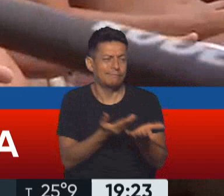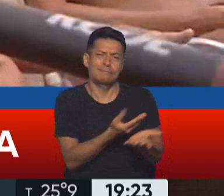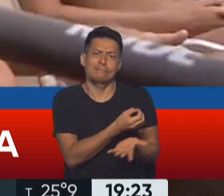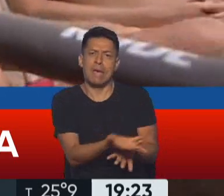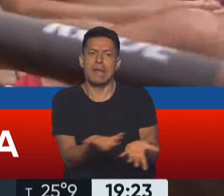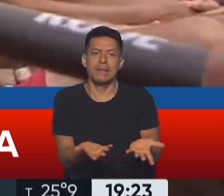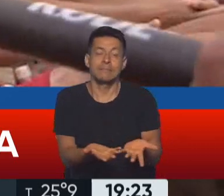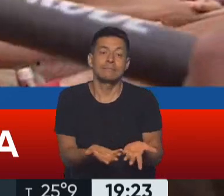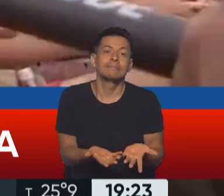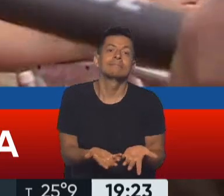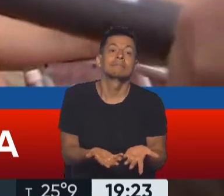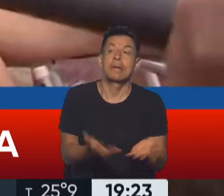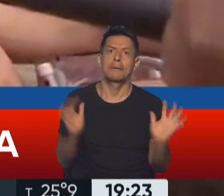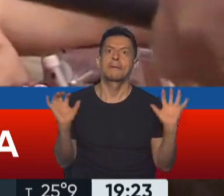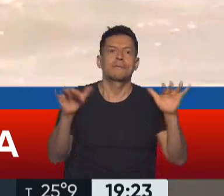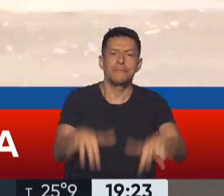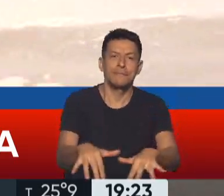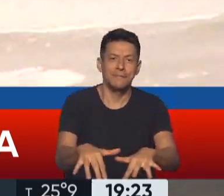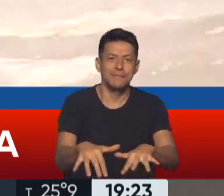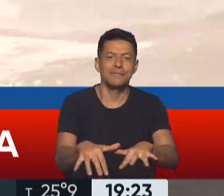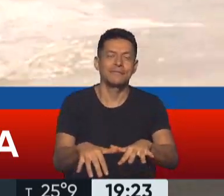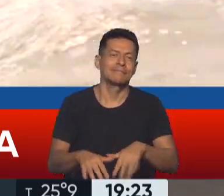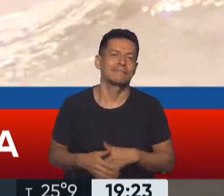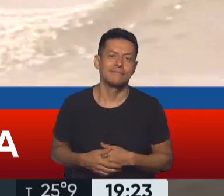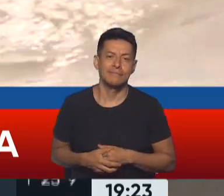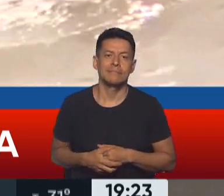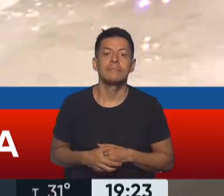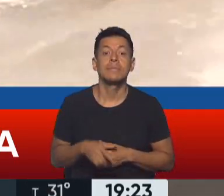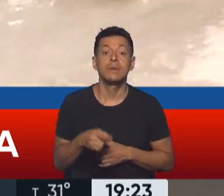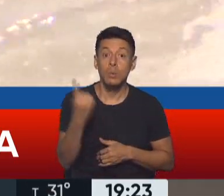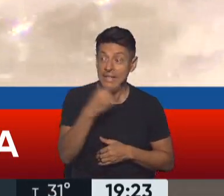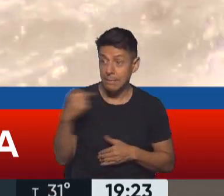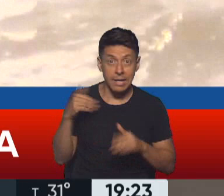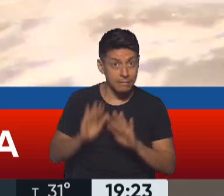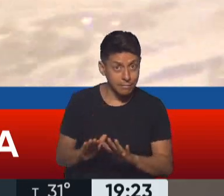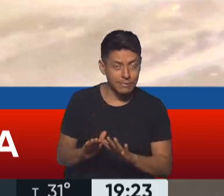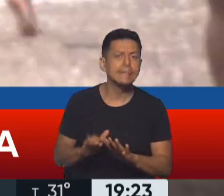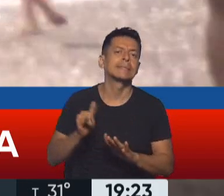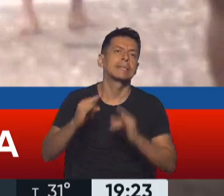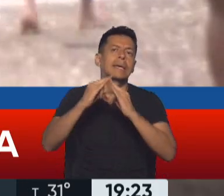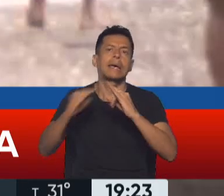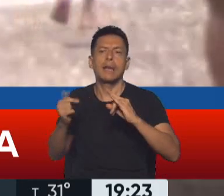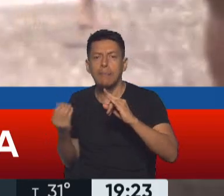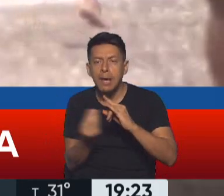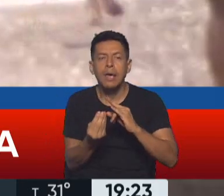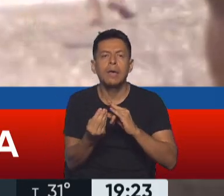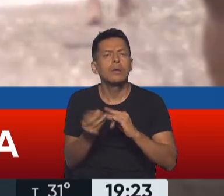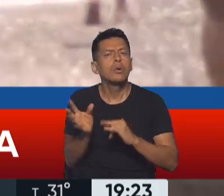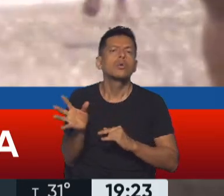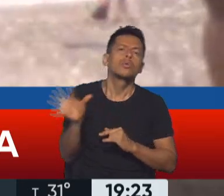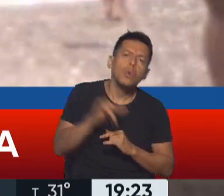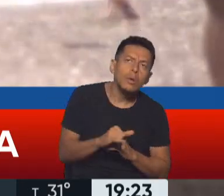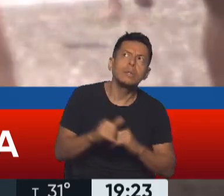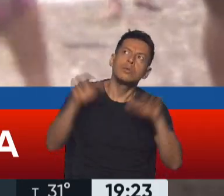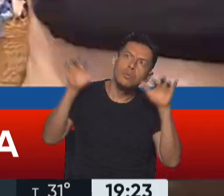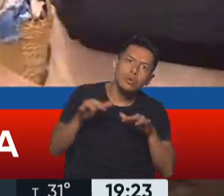Pero sí, nos vinimos todos así, tipo, bandada. ¿Hace una semana que están acá? Sí, en carpa. ¿Todos los días con lluvia? Con